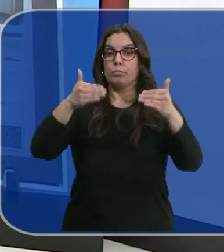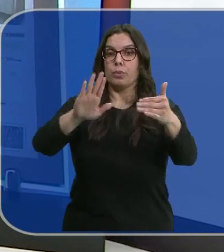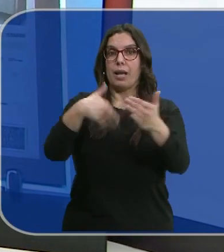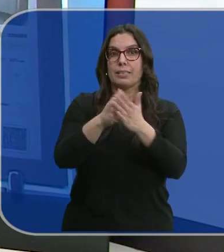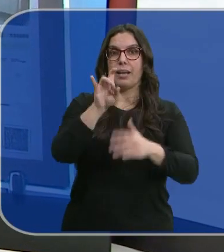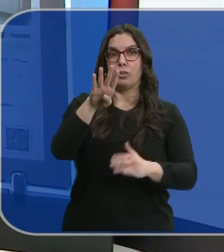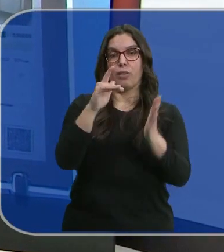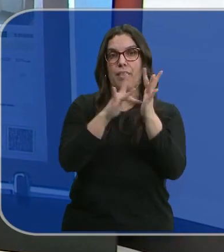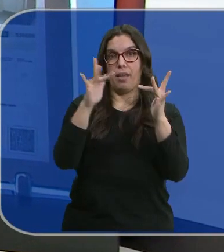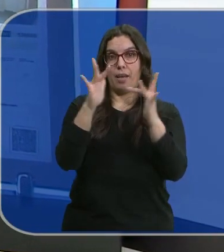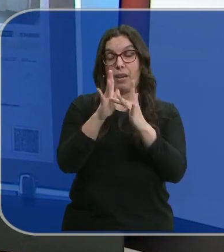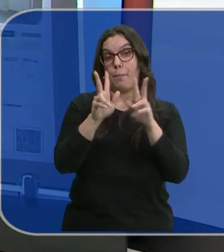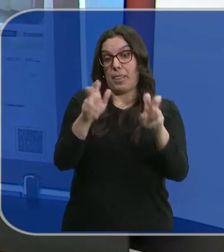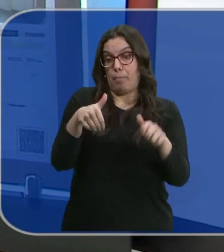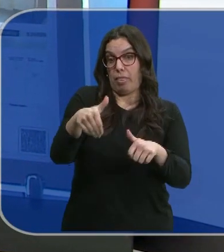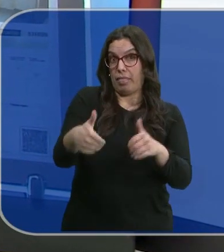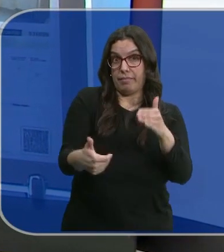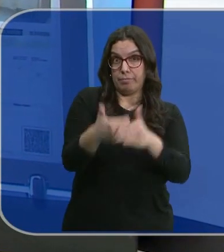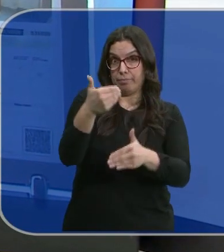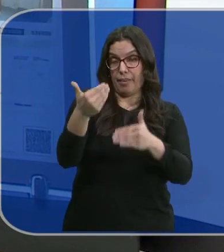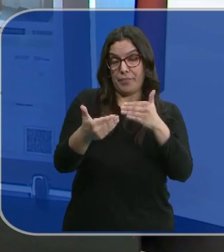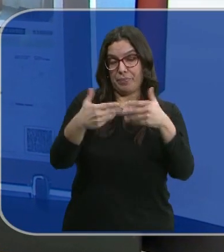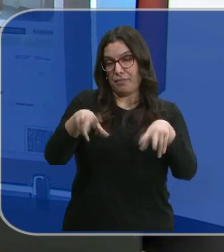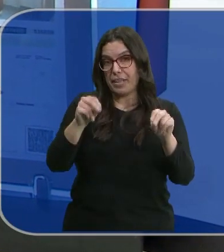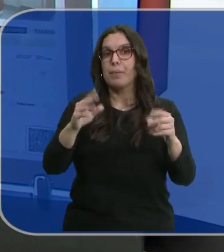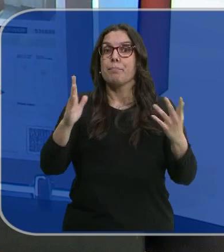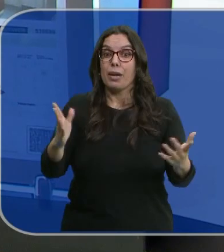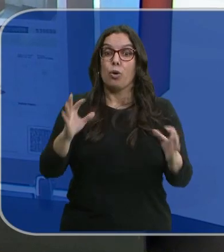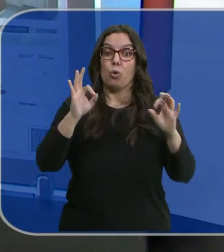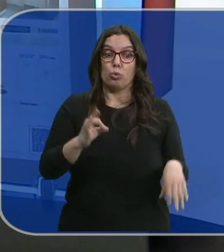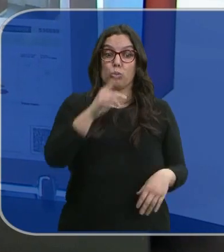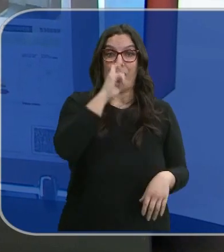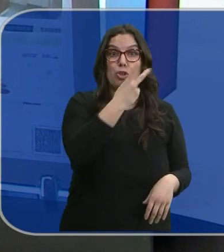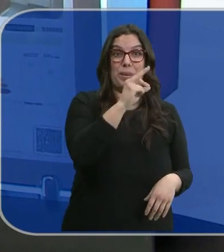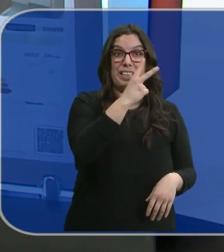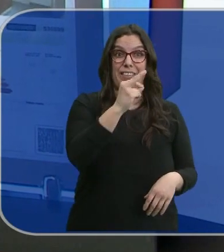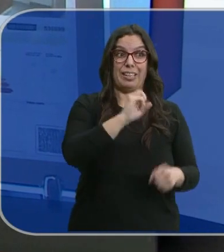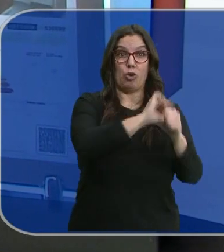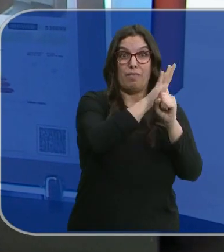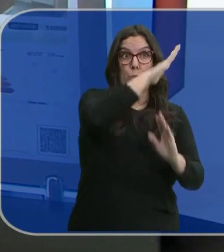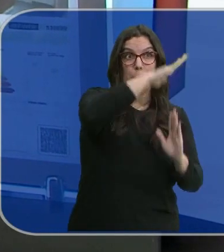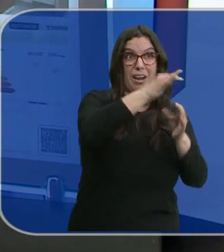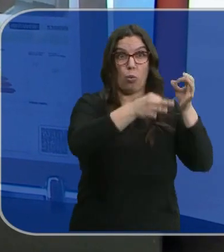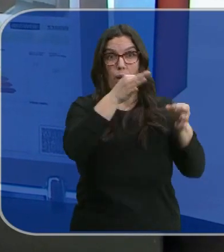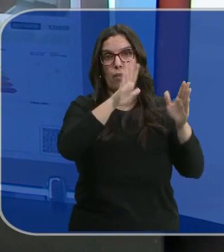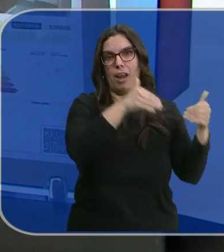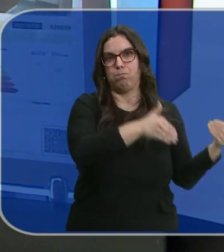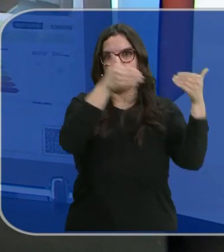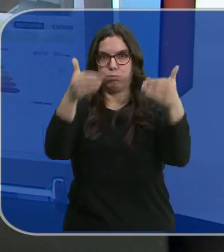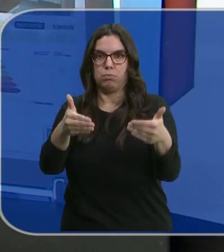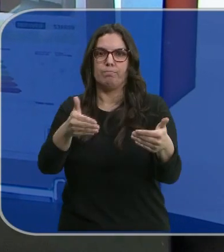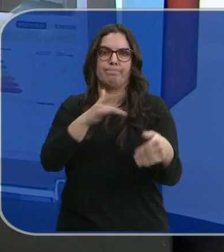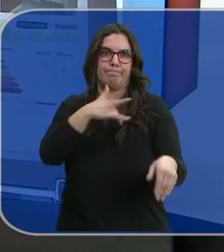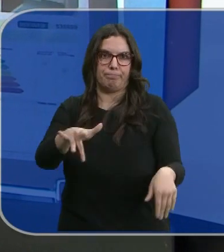14 de abril. Iba a finalizar en unos días, pero por el parón en los juzgados durante 2020 por la pandemia se ha extendido. Este trámite